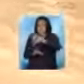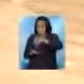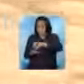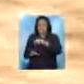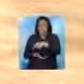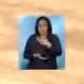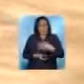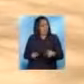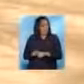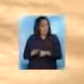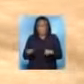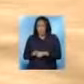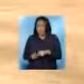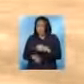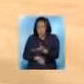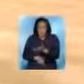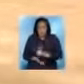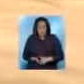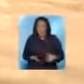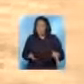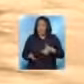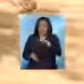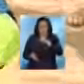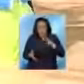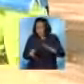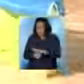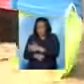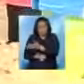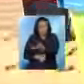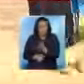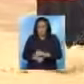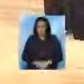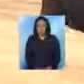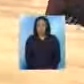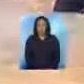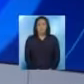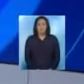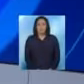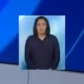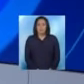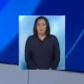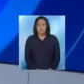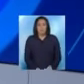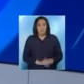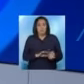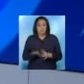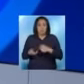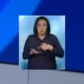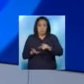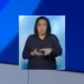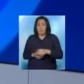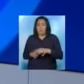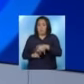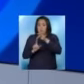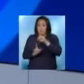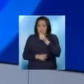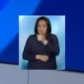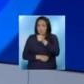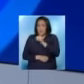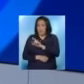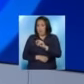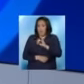está de la misma manera, completamente llena de agua. Todo, absolutamente. Y nuestro enviado especial, Aarón Rodríguez,